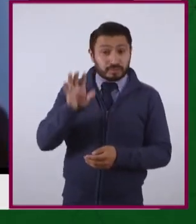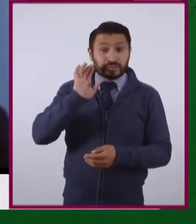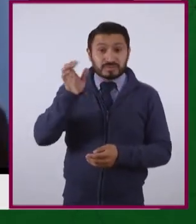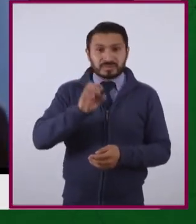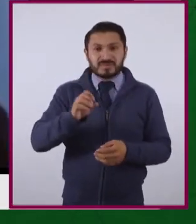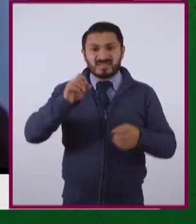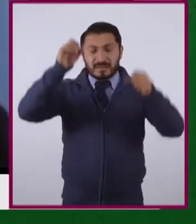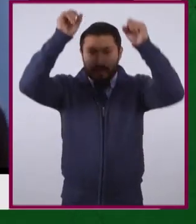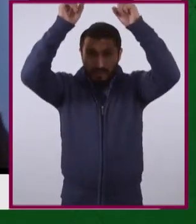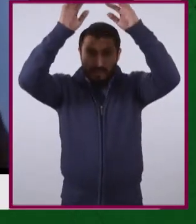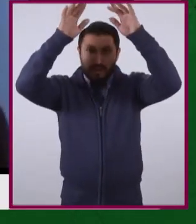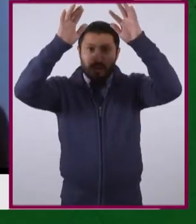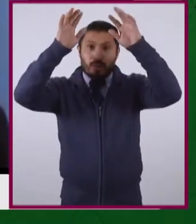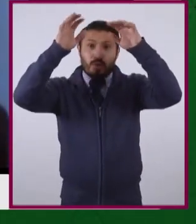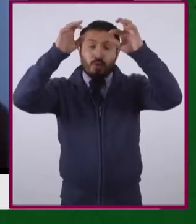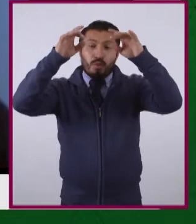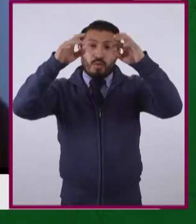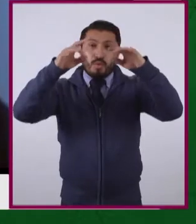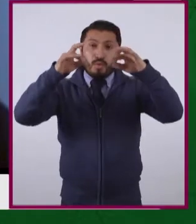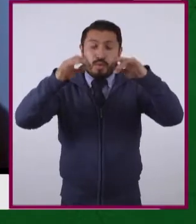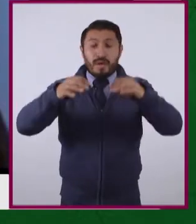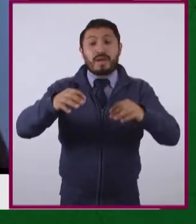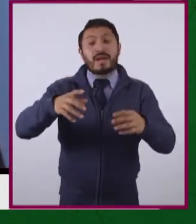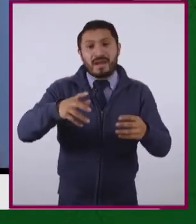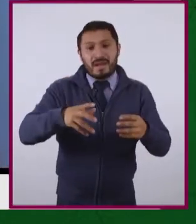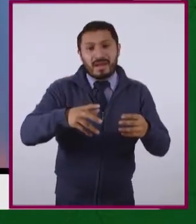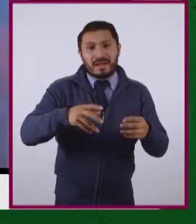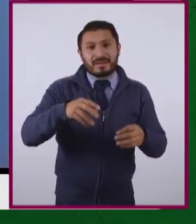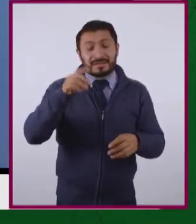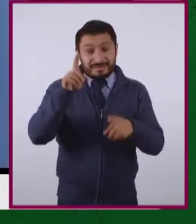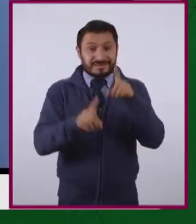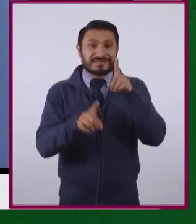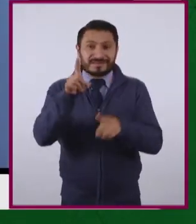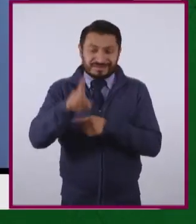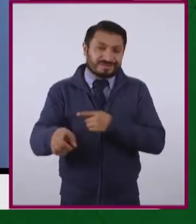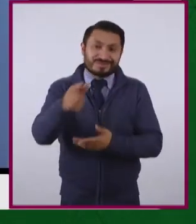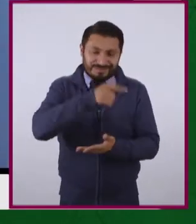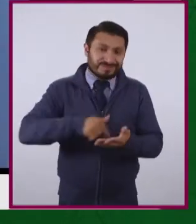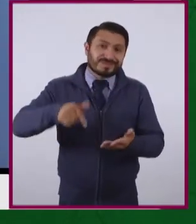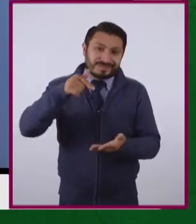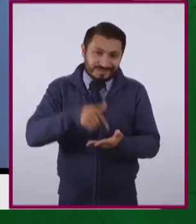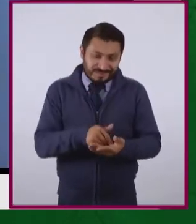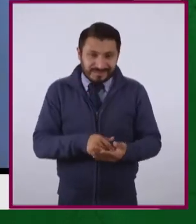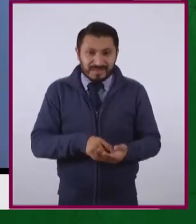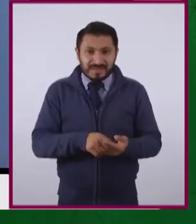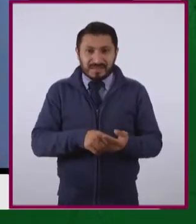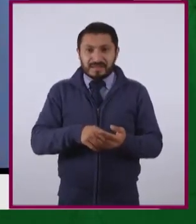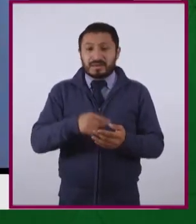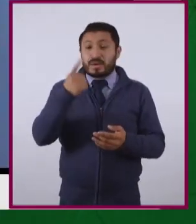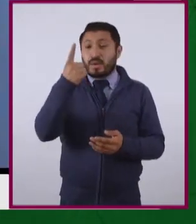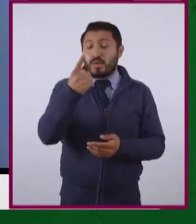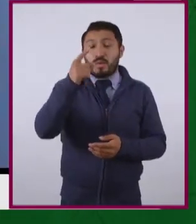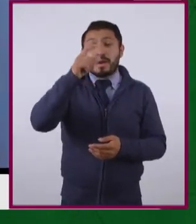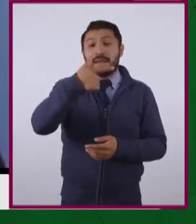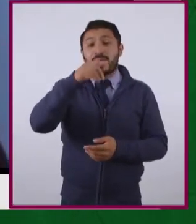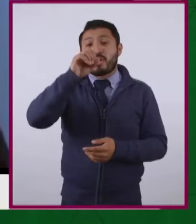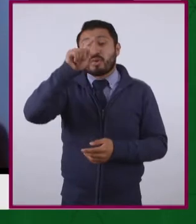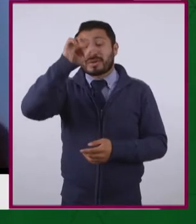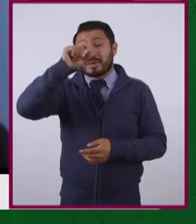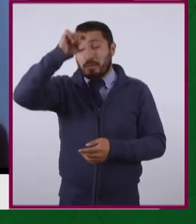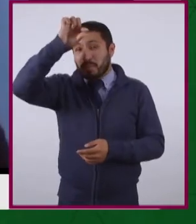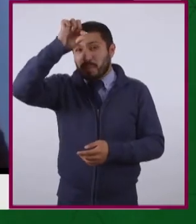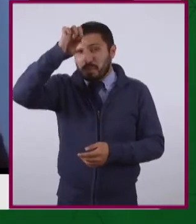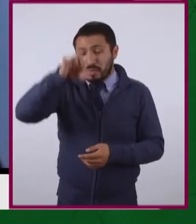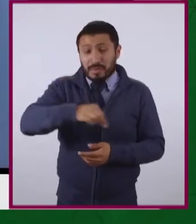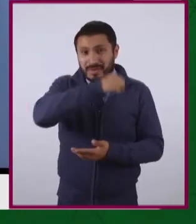cuando va cayendo y va pasando, dependiendo ahora sí que la zona donde caiga, ¿no? Una gota que cae en medio